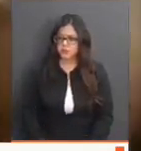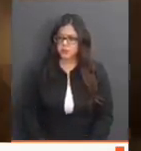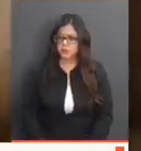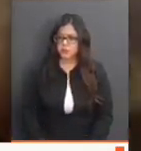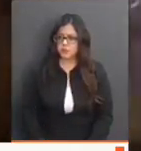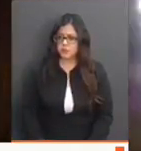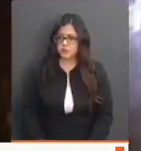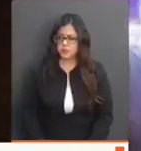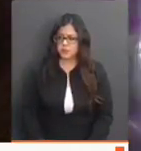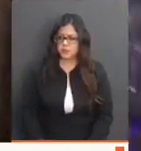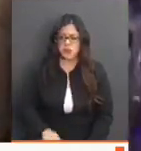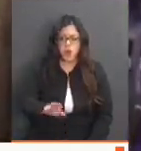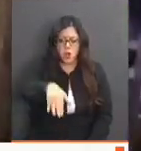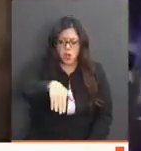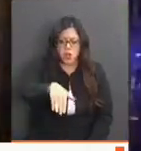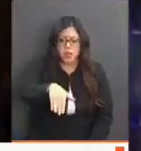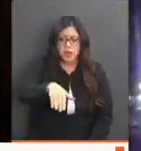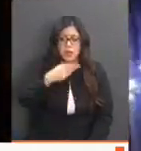tranquilo. Oiga.